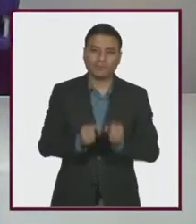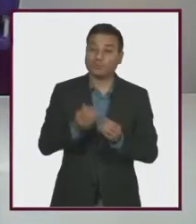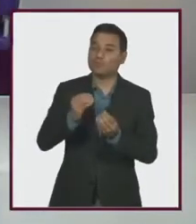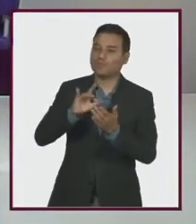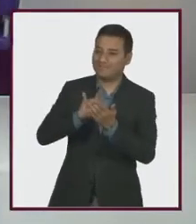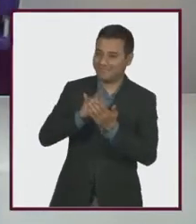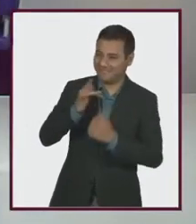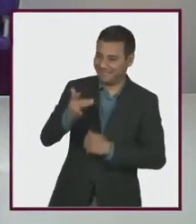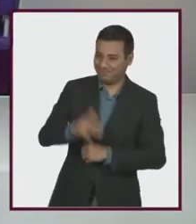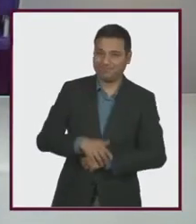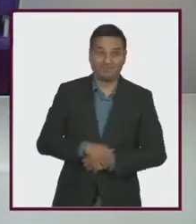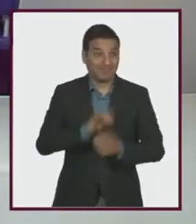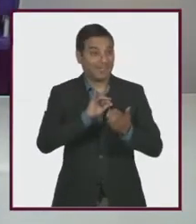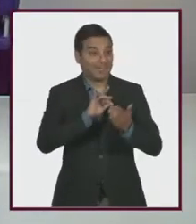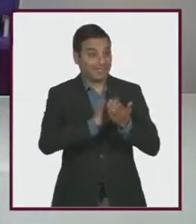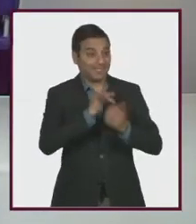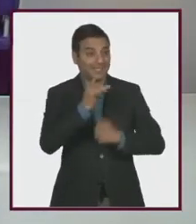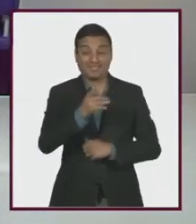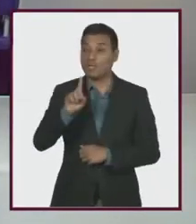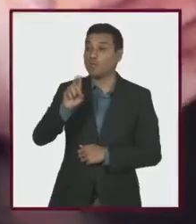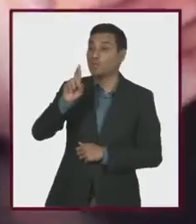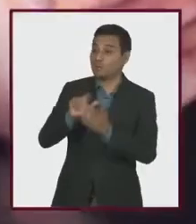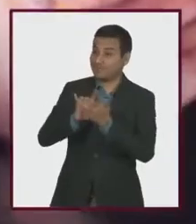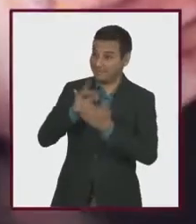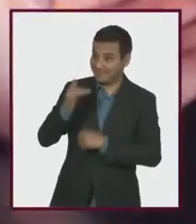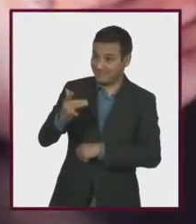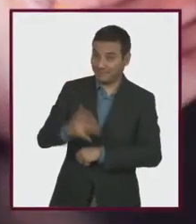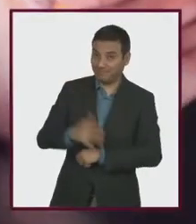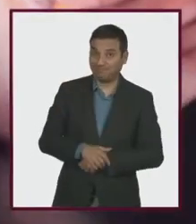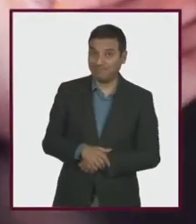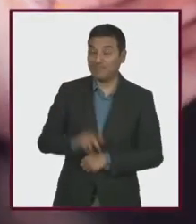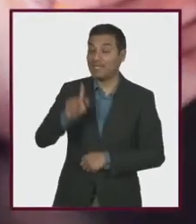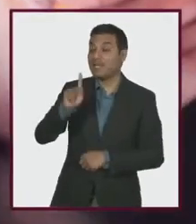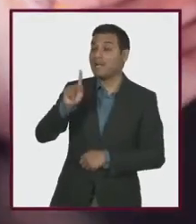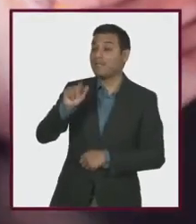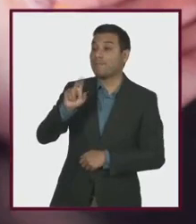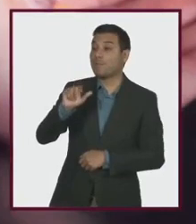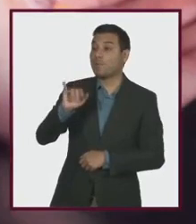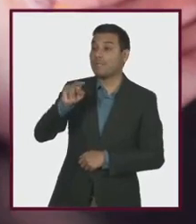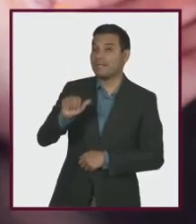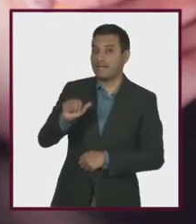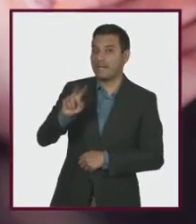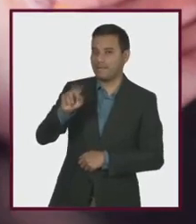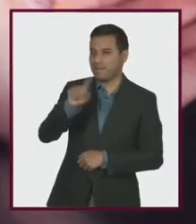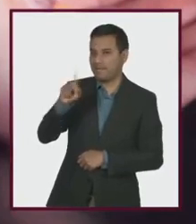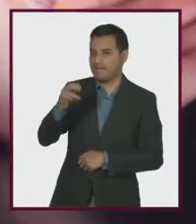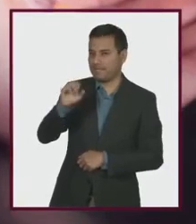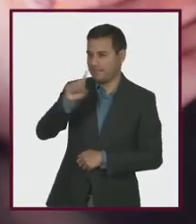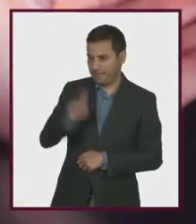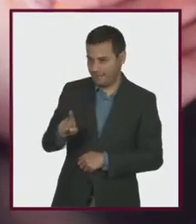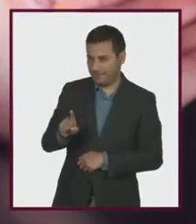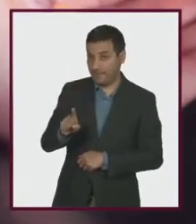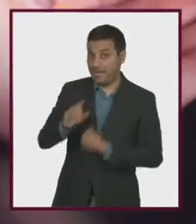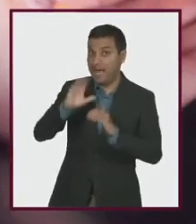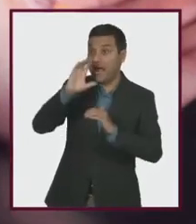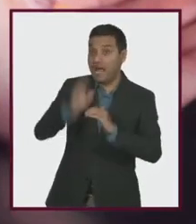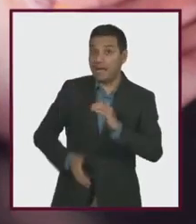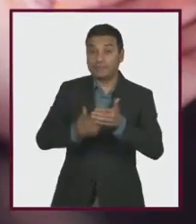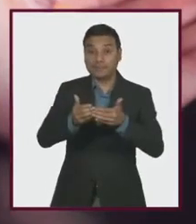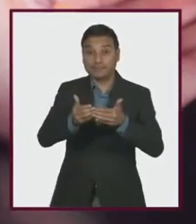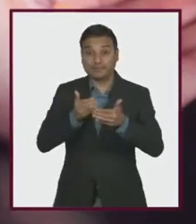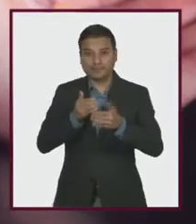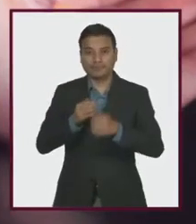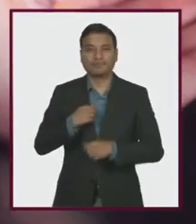gracias. estaremos con gusto. Muchas gracias, doctora. Gracias. Es Paulina Vázquez y antes de terminar, también queremos extender